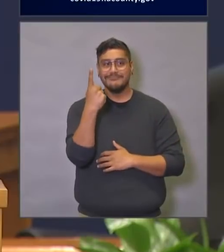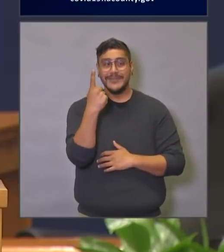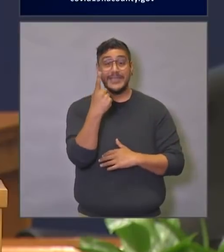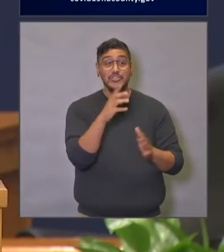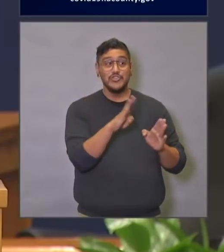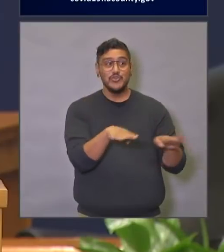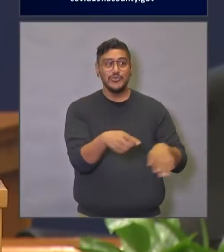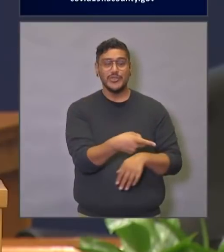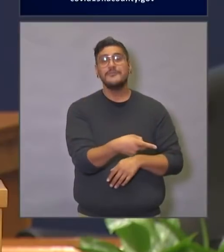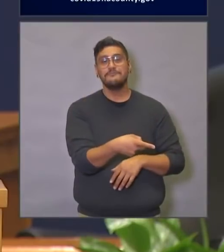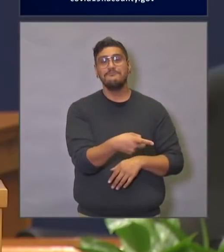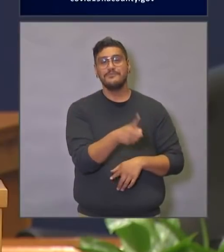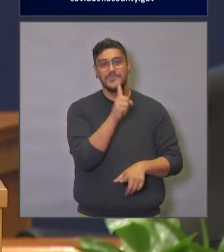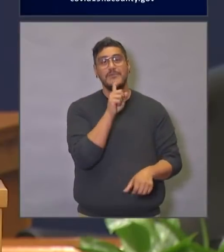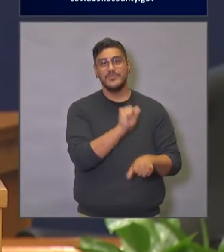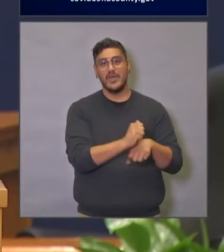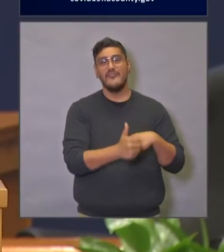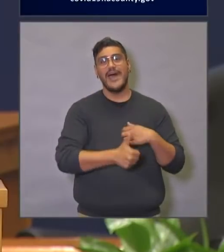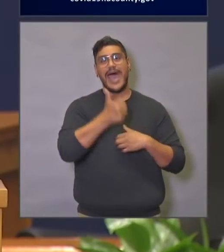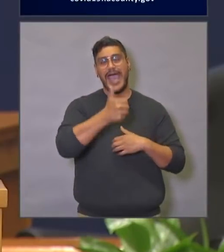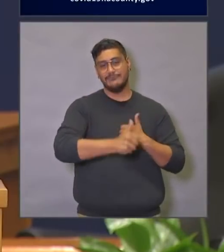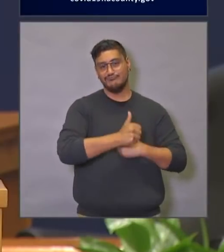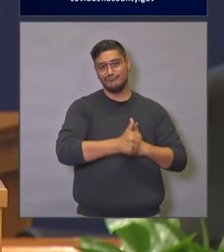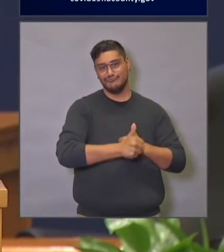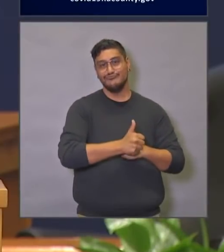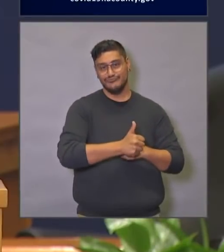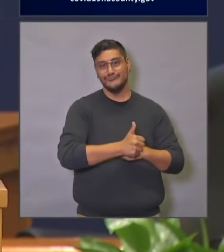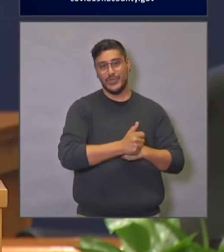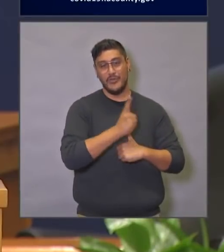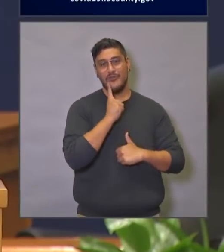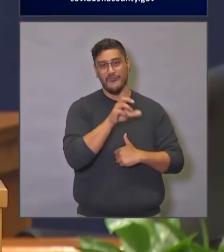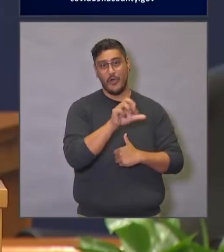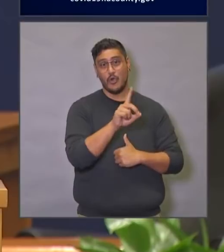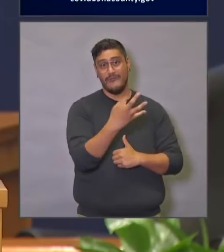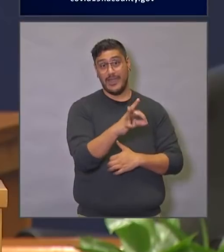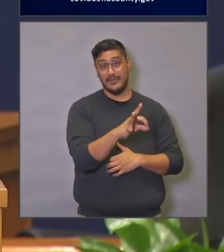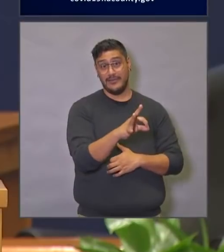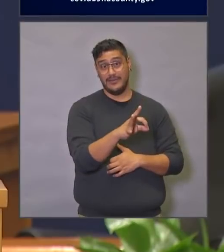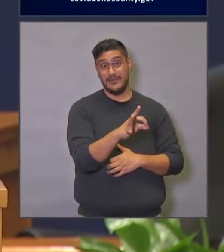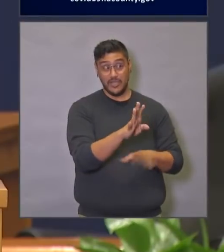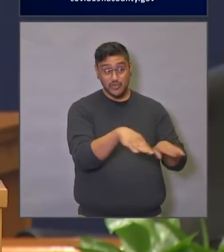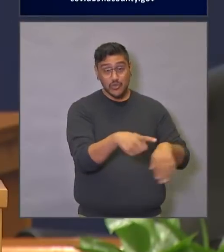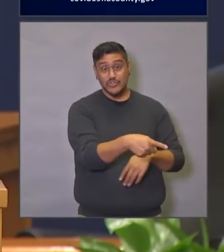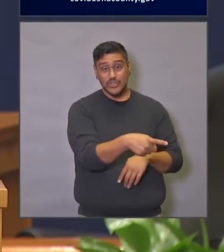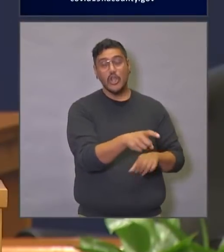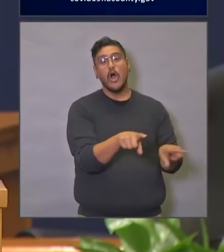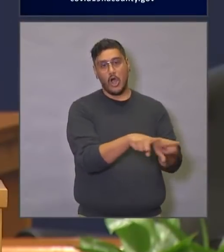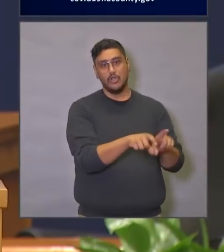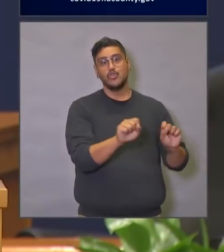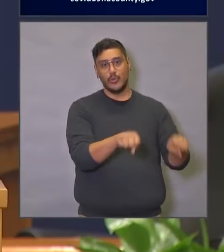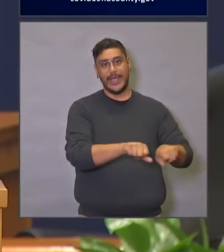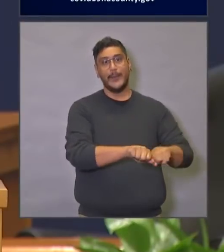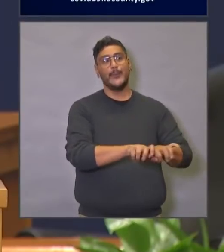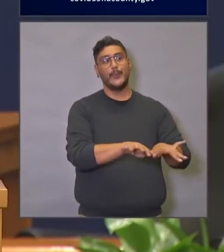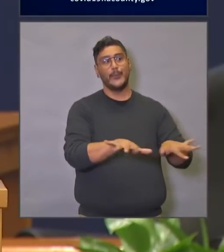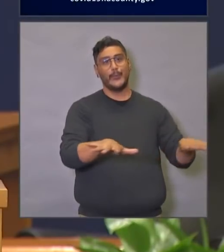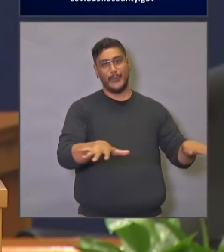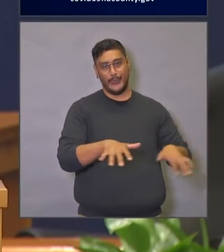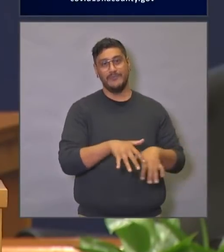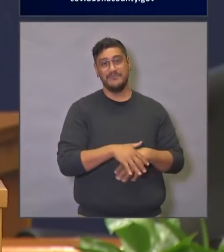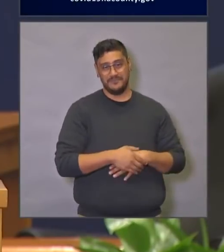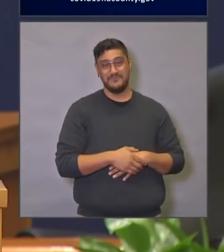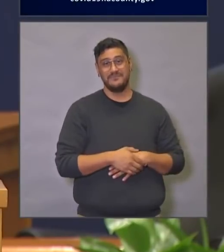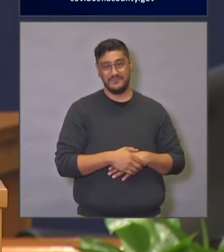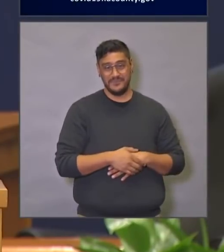vulnerables a COVID-19 y que también pueden transmitir el virus. Nos gustaría tocar un tema que es de gran interés